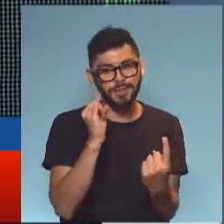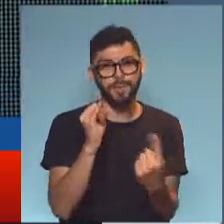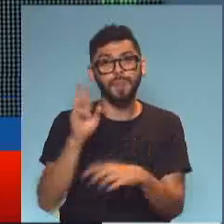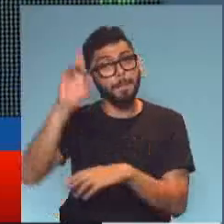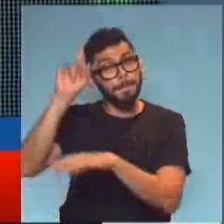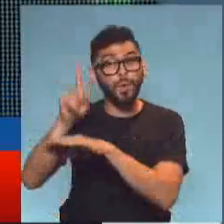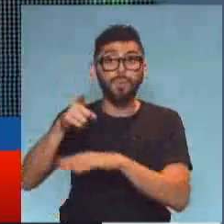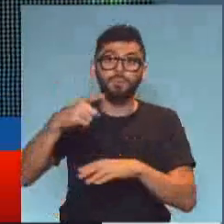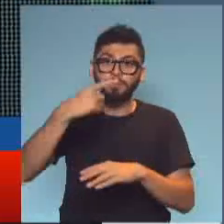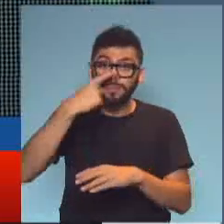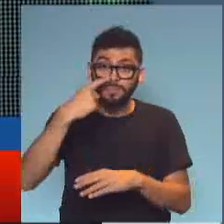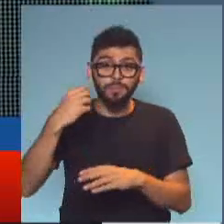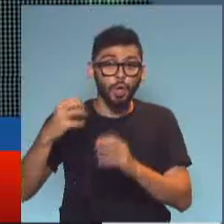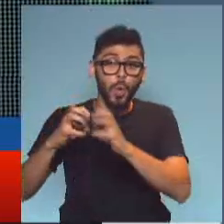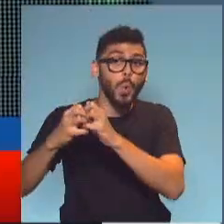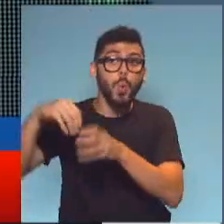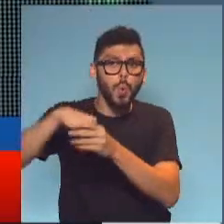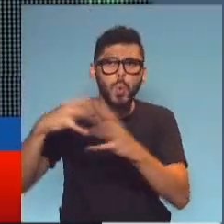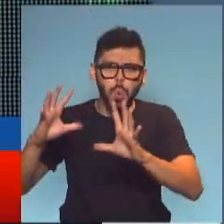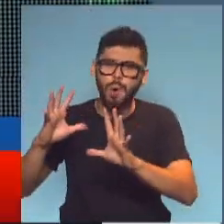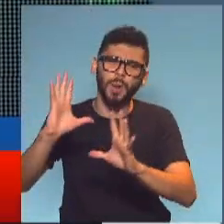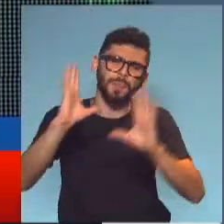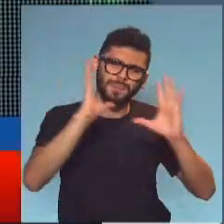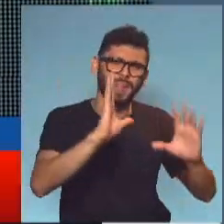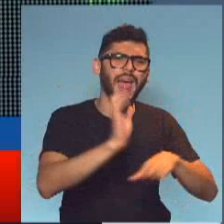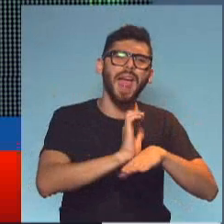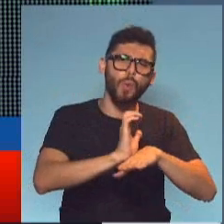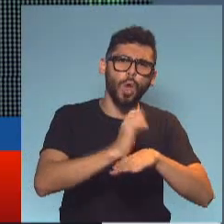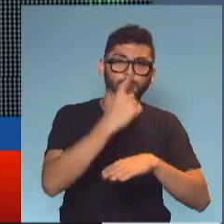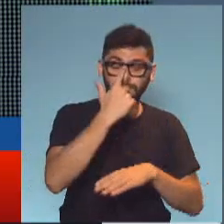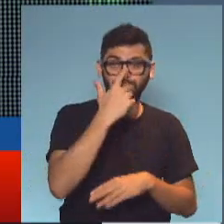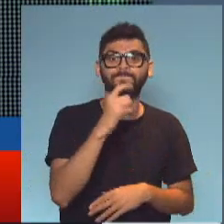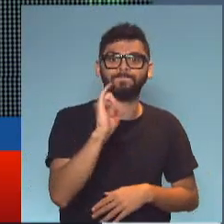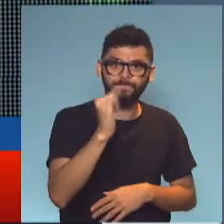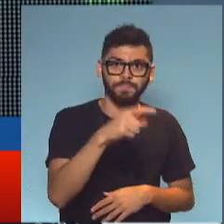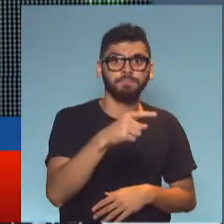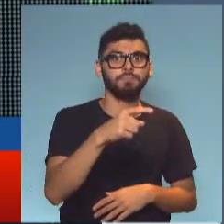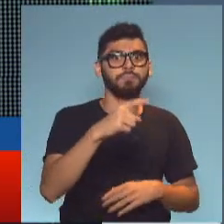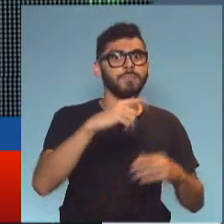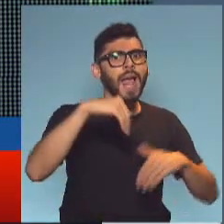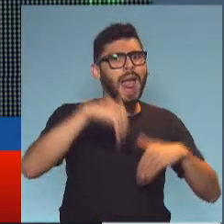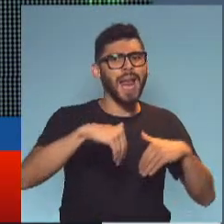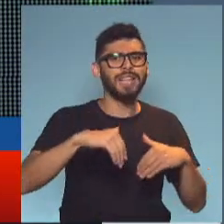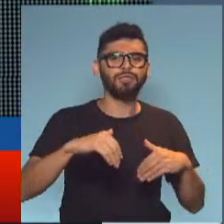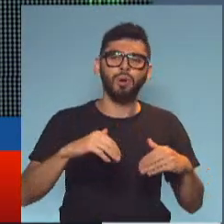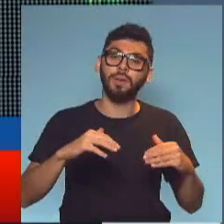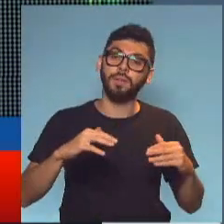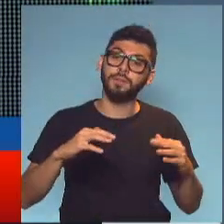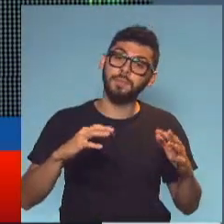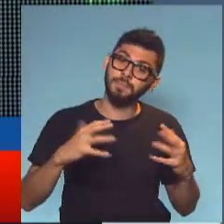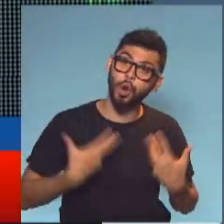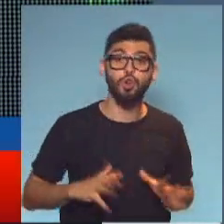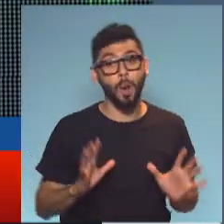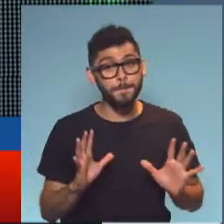lindo, interesante el debate que se está dando ahí. Vamos ahora a Ecuador y en ese caso sí tenemos una elección más tradicional, podríamos